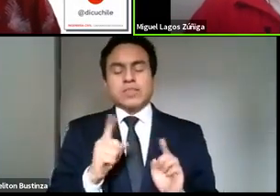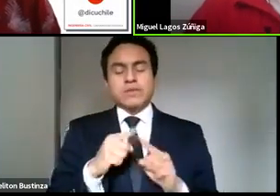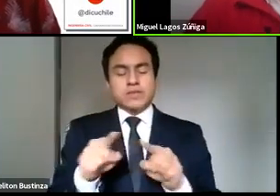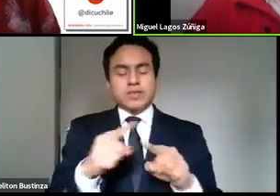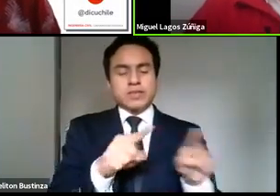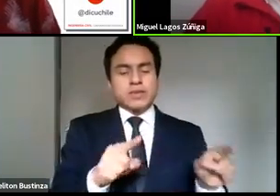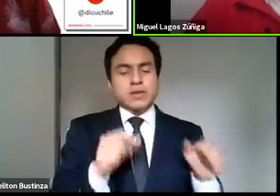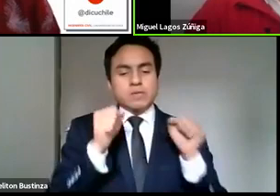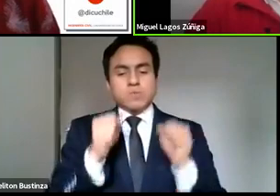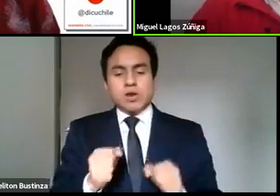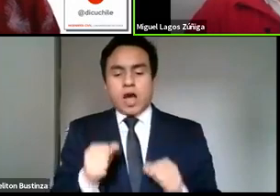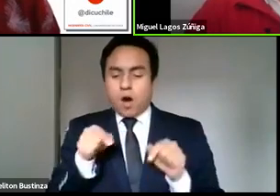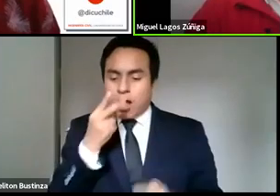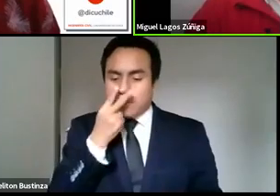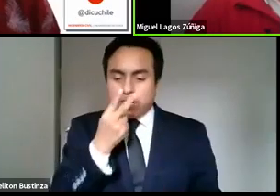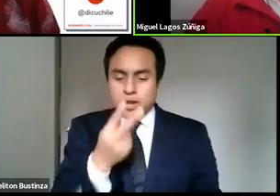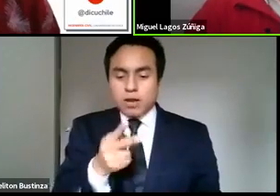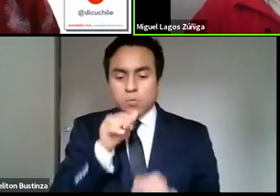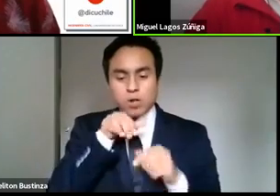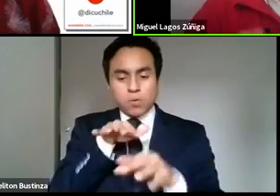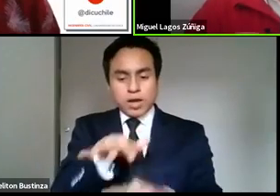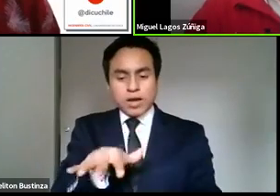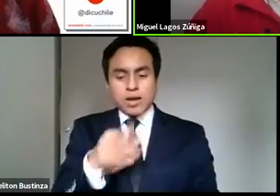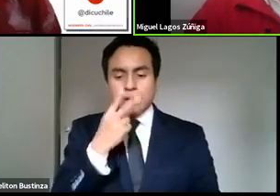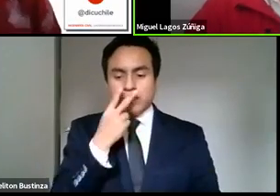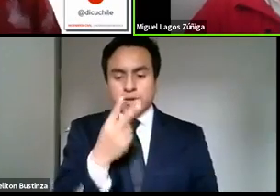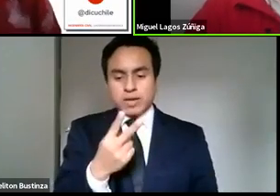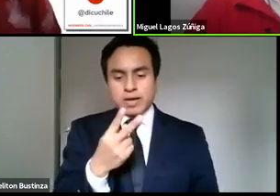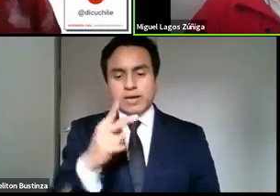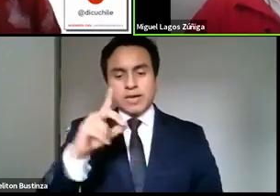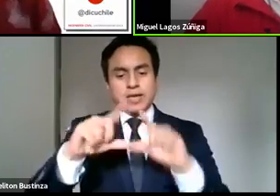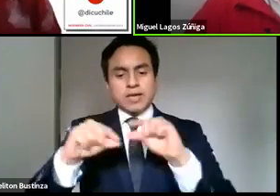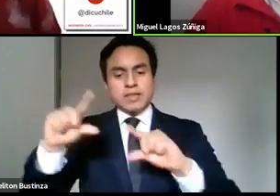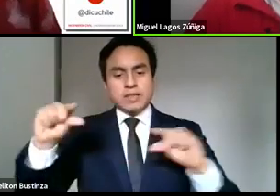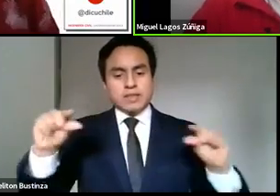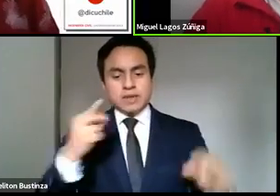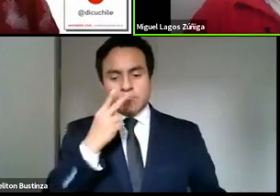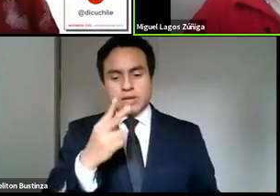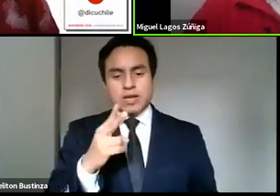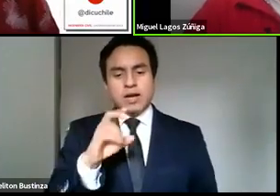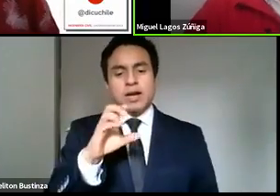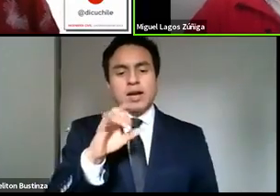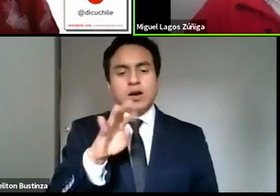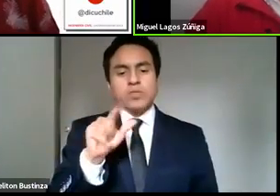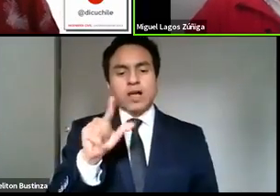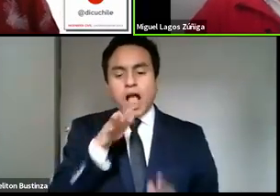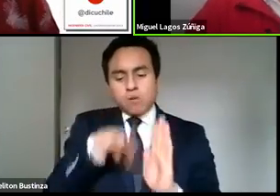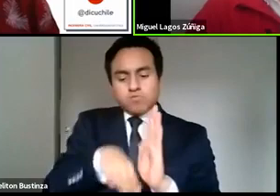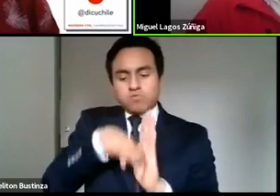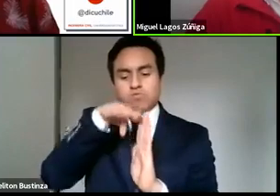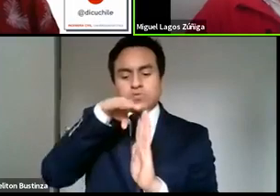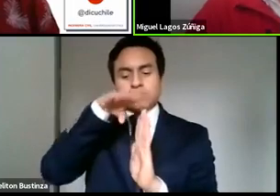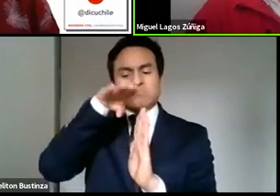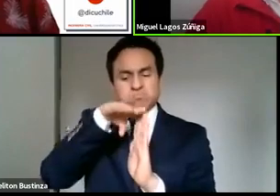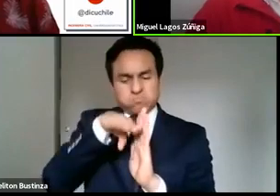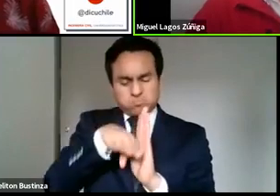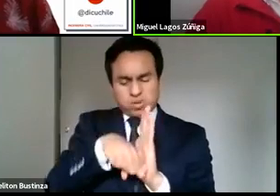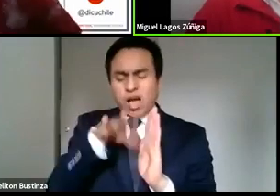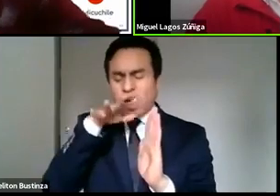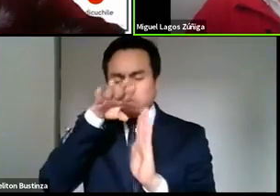a priori mirar en qué cuencas, si uno mira la estadística de caudales, existe una tendencia a la disminución y eso sí